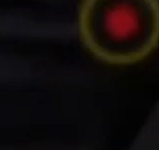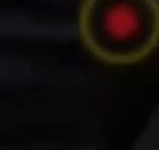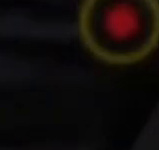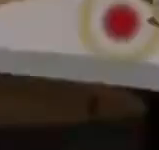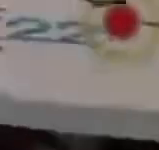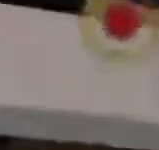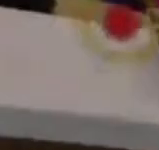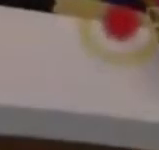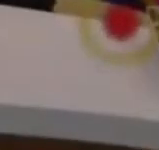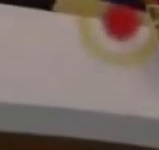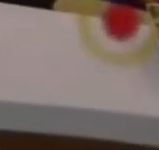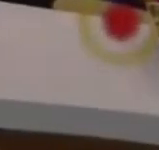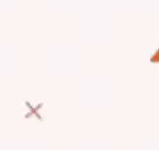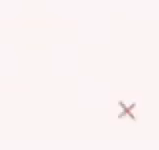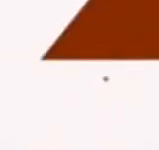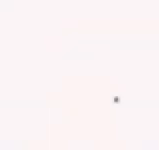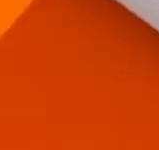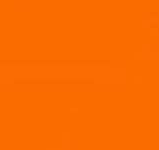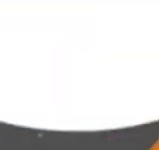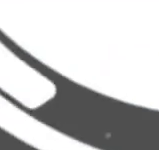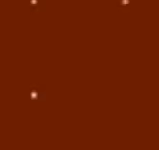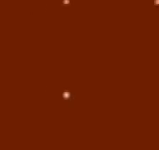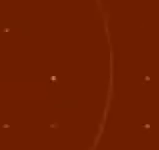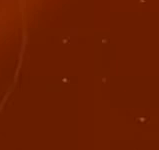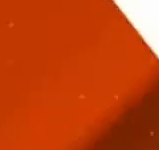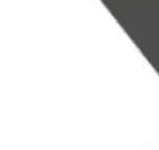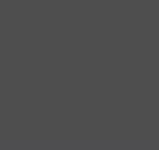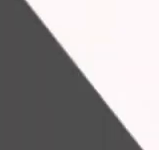de Canal 22.